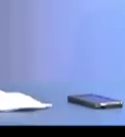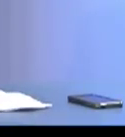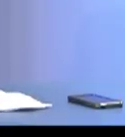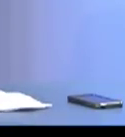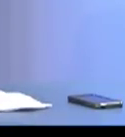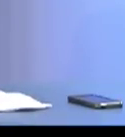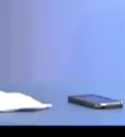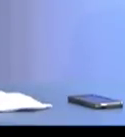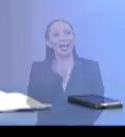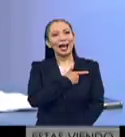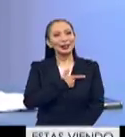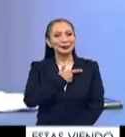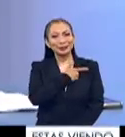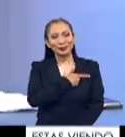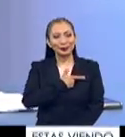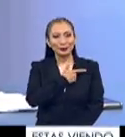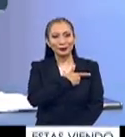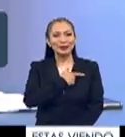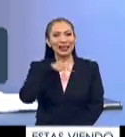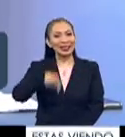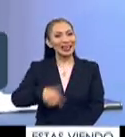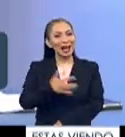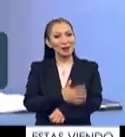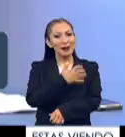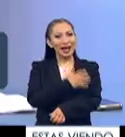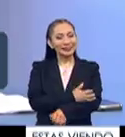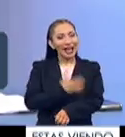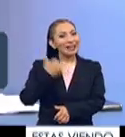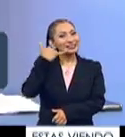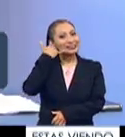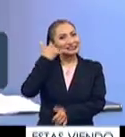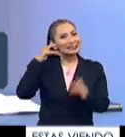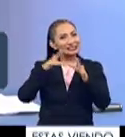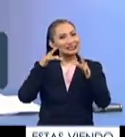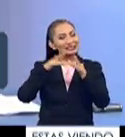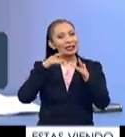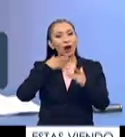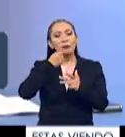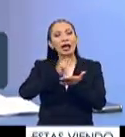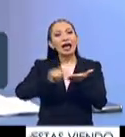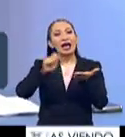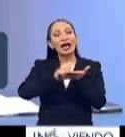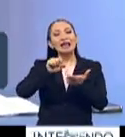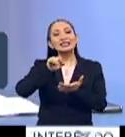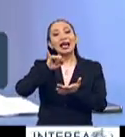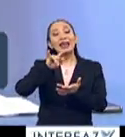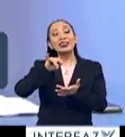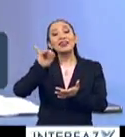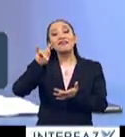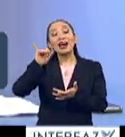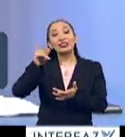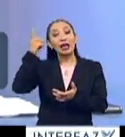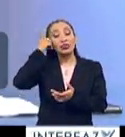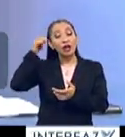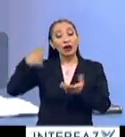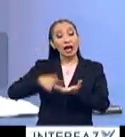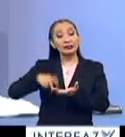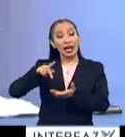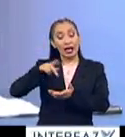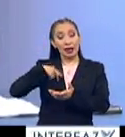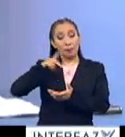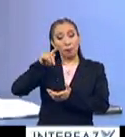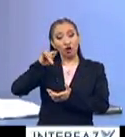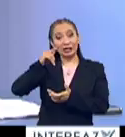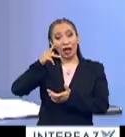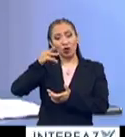No, es un placer que esté con nosotros vía telefónica el escritor Said Infante. Él es editor del Colegio de Postgraduados, con